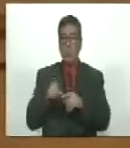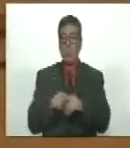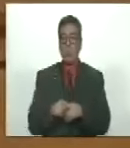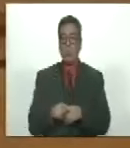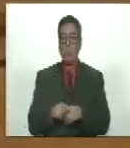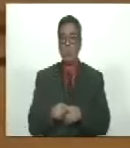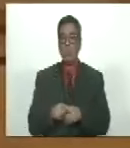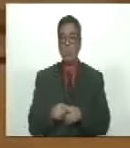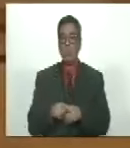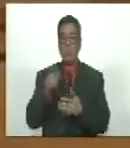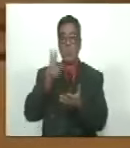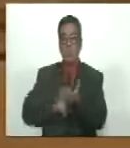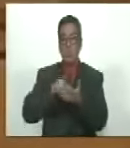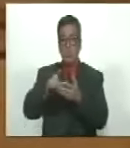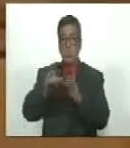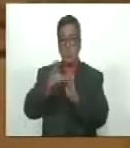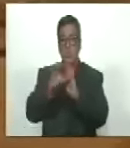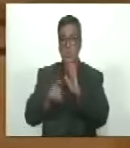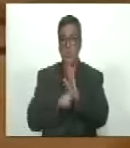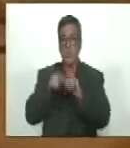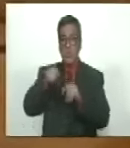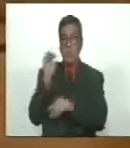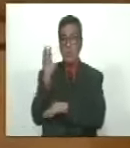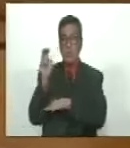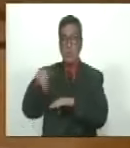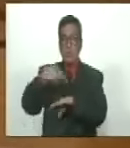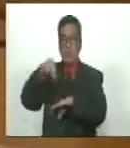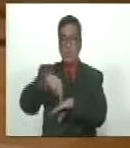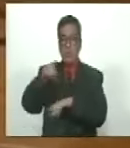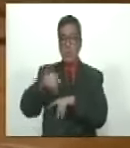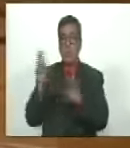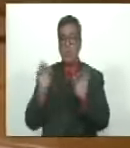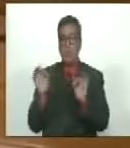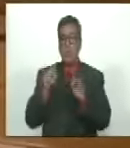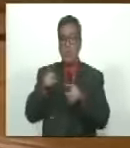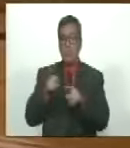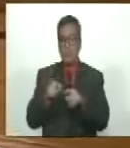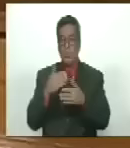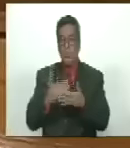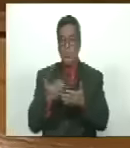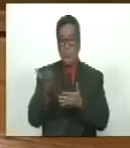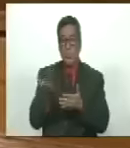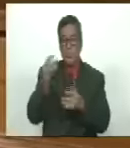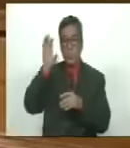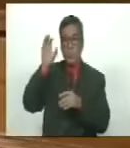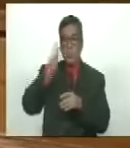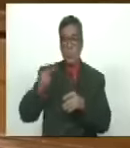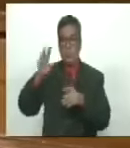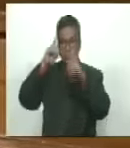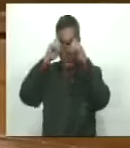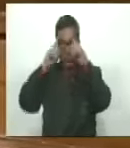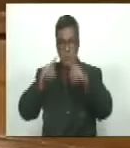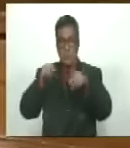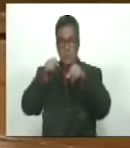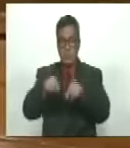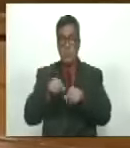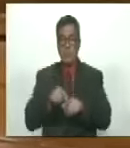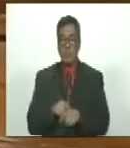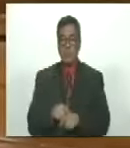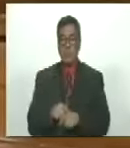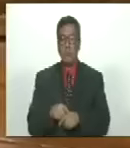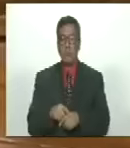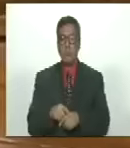la aprobación de esta Constitución en este Parlamento, ninguna tiene tanta trascendencia para el país como esta decisión de